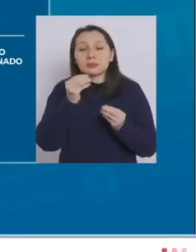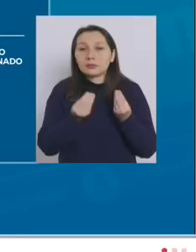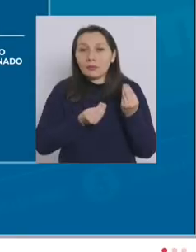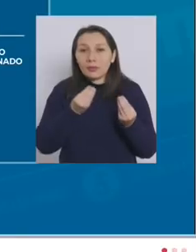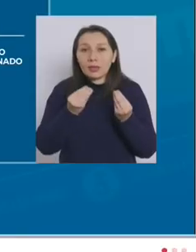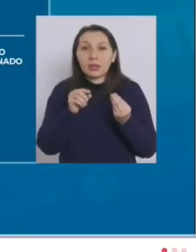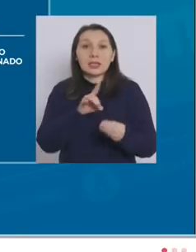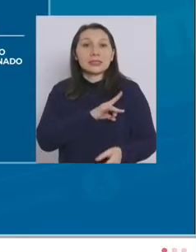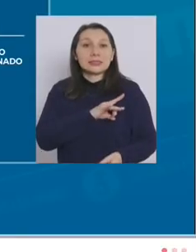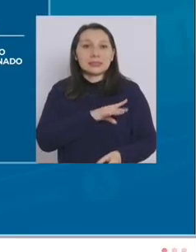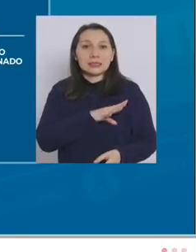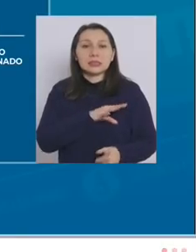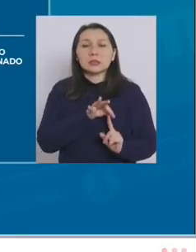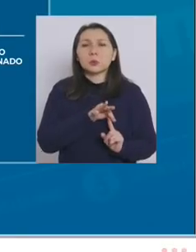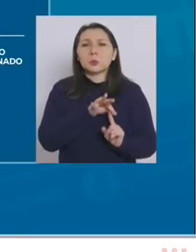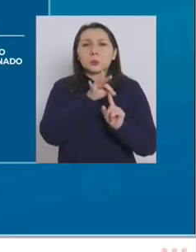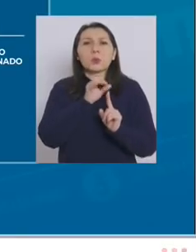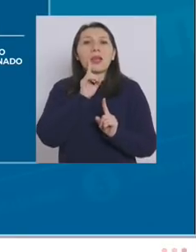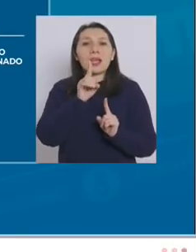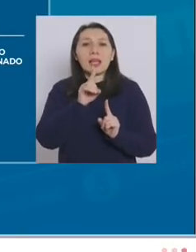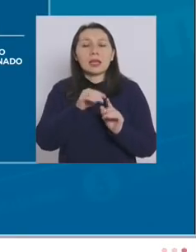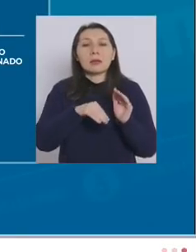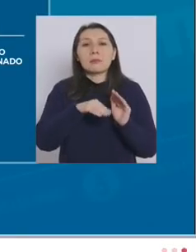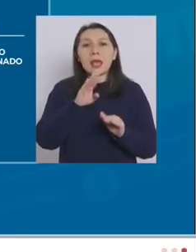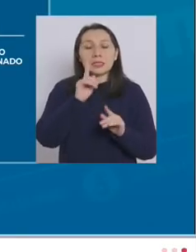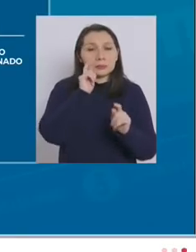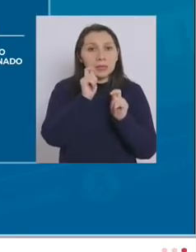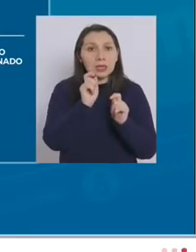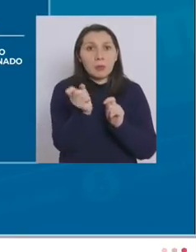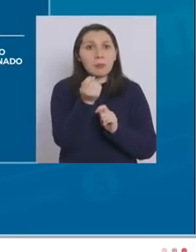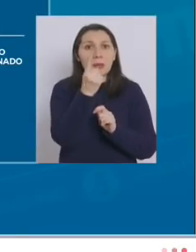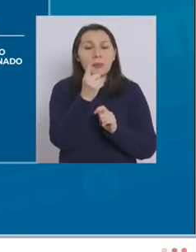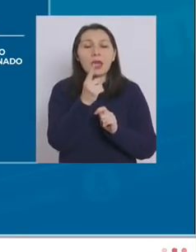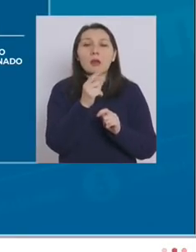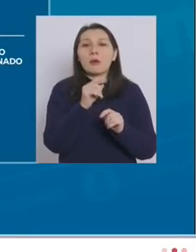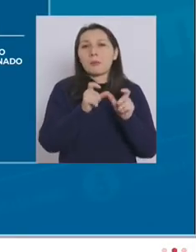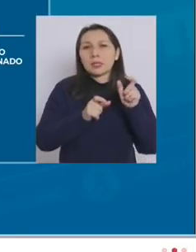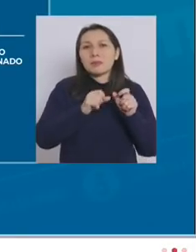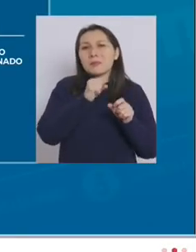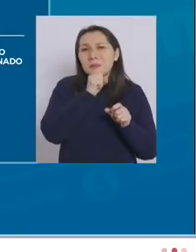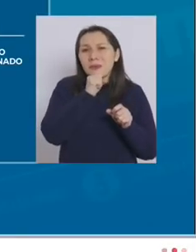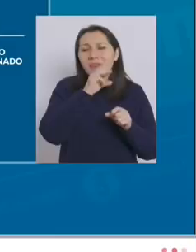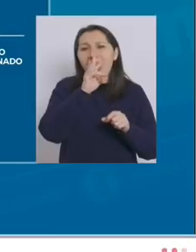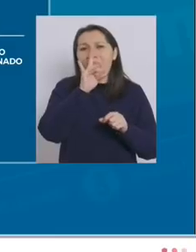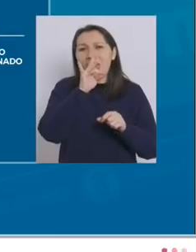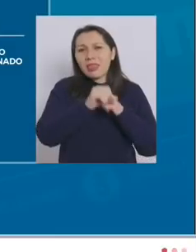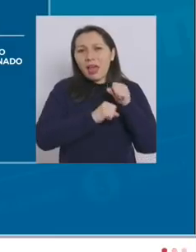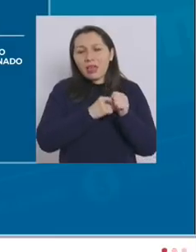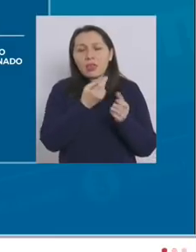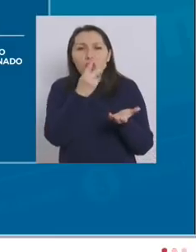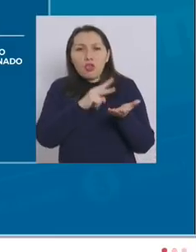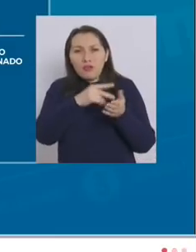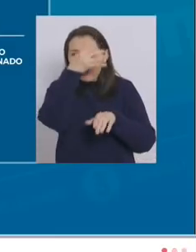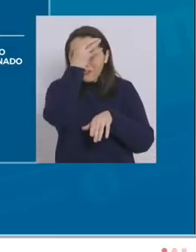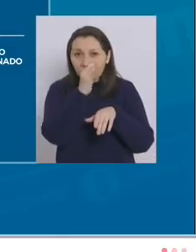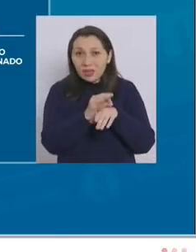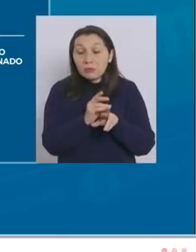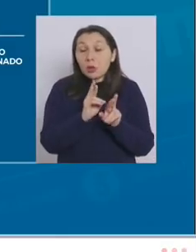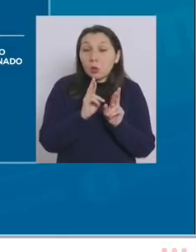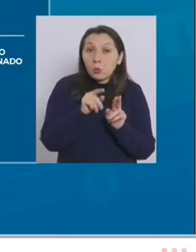¿cierto?, que en Chile se priorizó a la población de mayor riesgo, es decir, gente de mucha edad con comorbilidades que se espera que